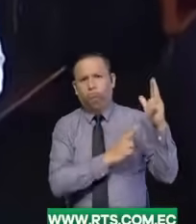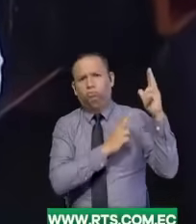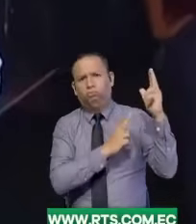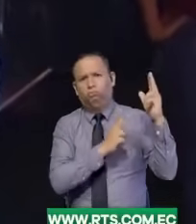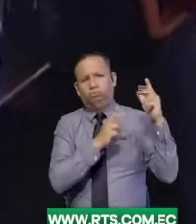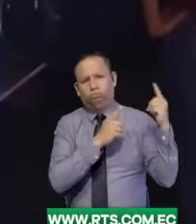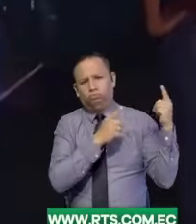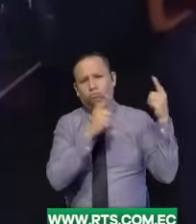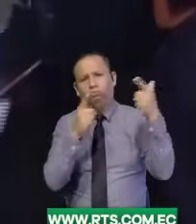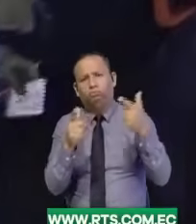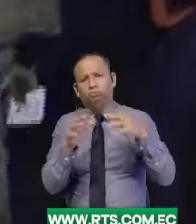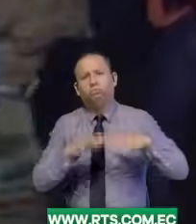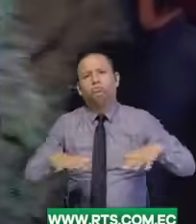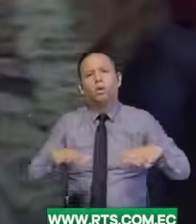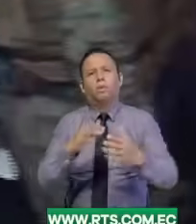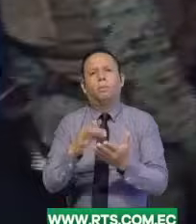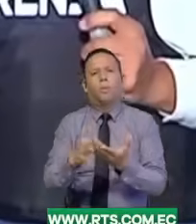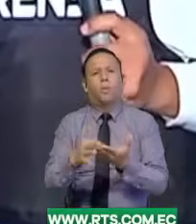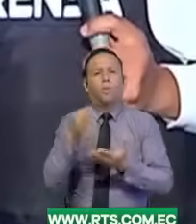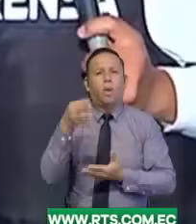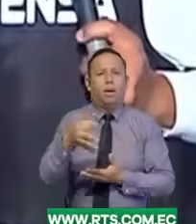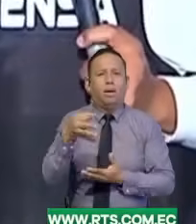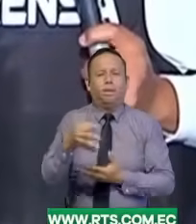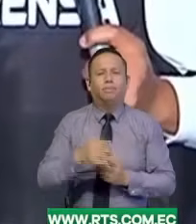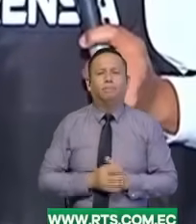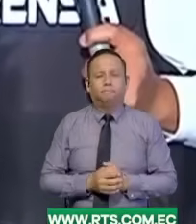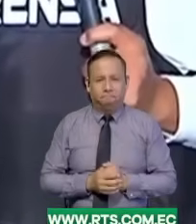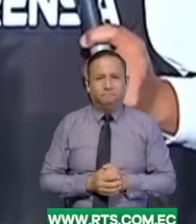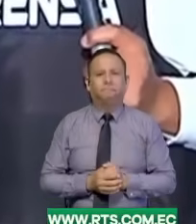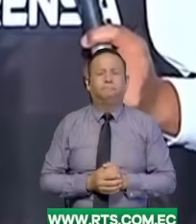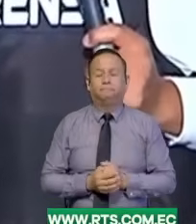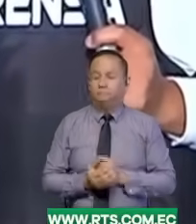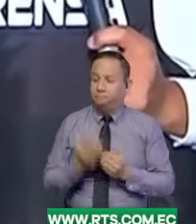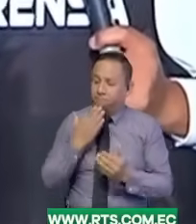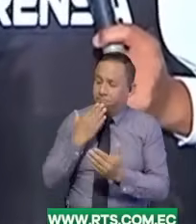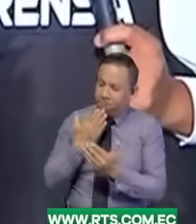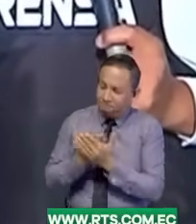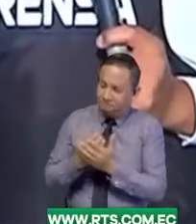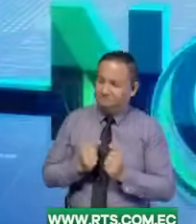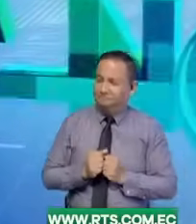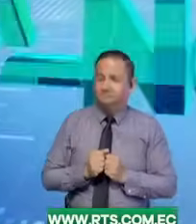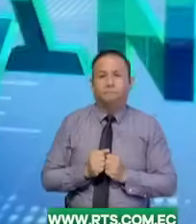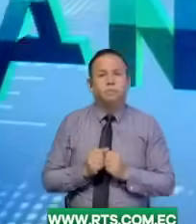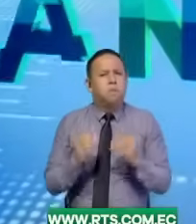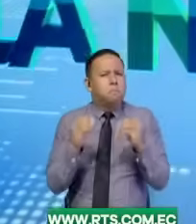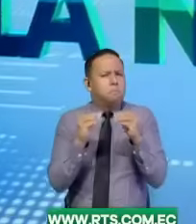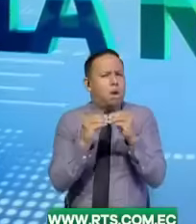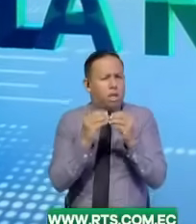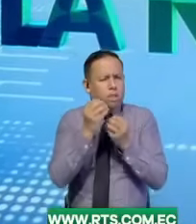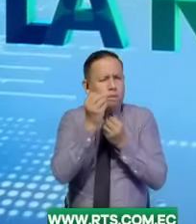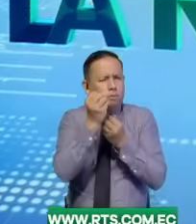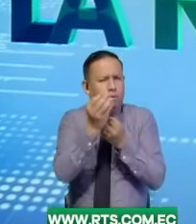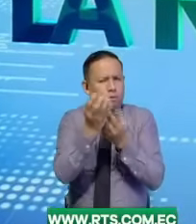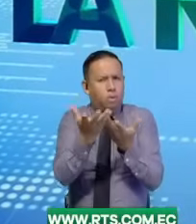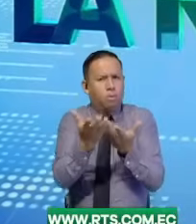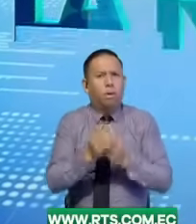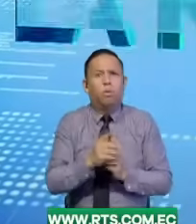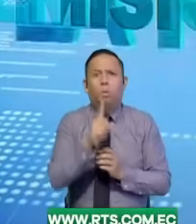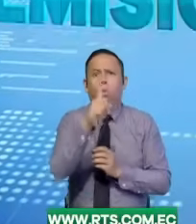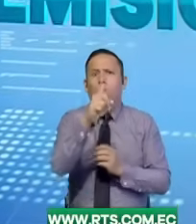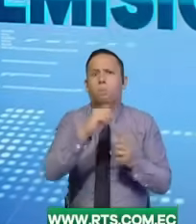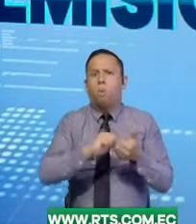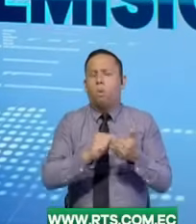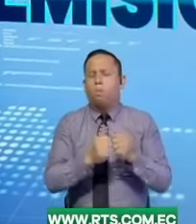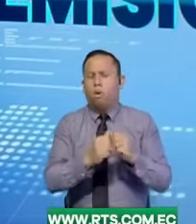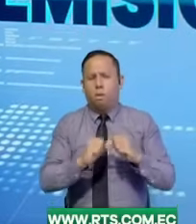Durán, en la provincia de Guayas. Adelante, buenas noches. Muchísimas gracias, Charlie. Revisemos más información. Un hecho